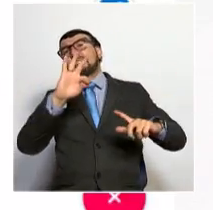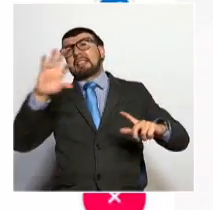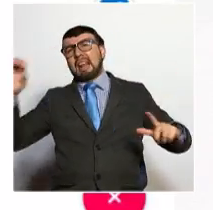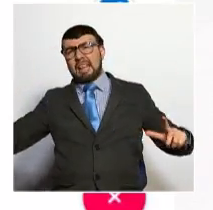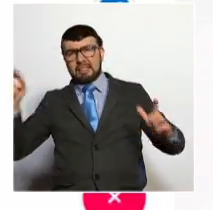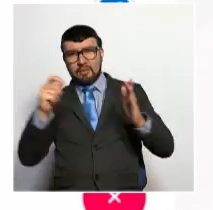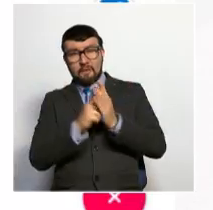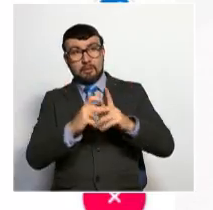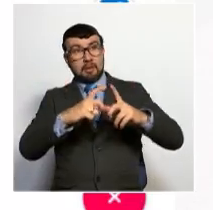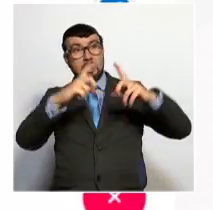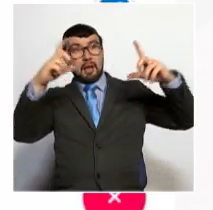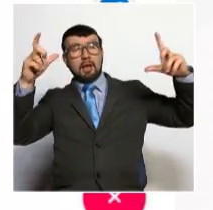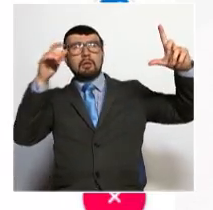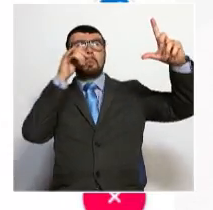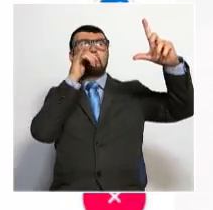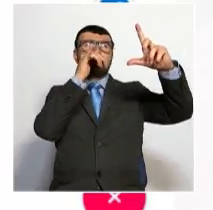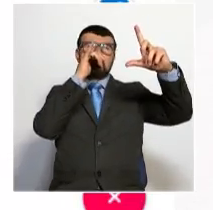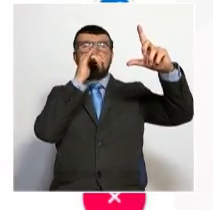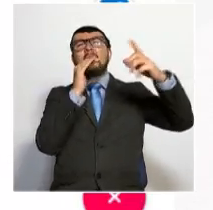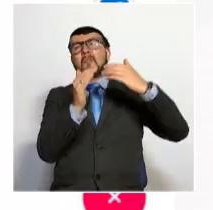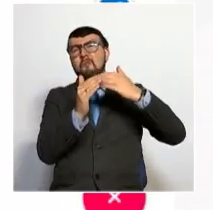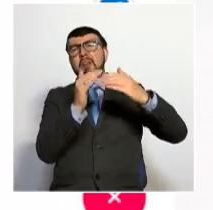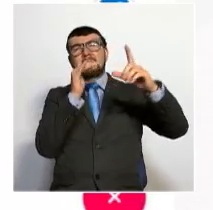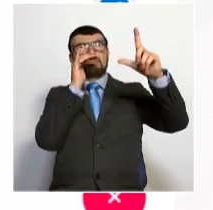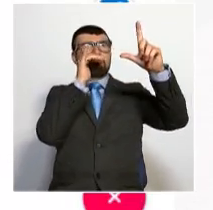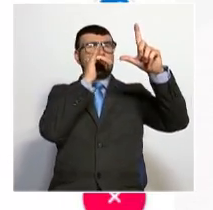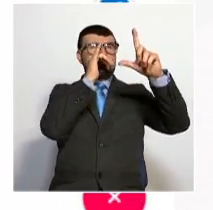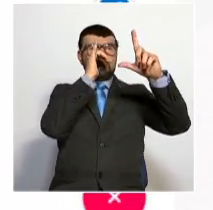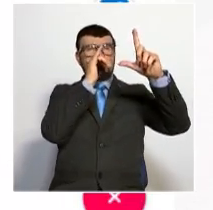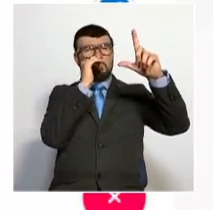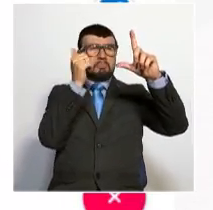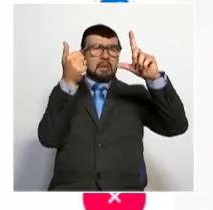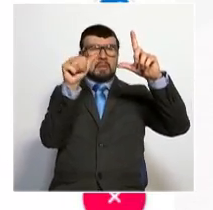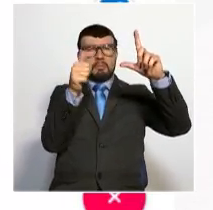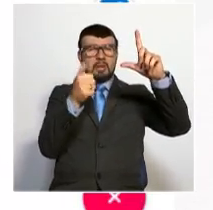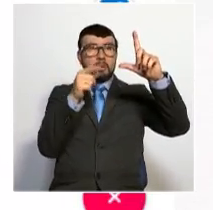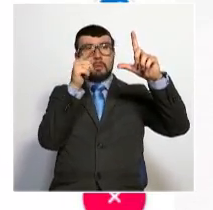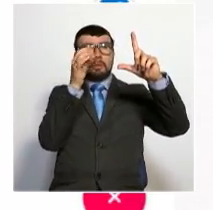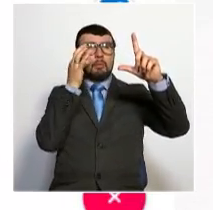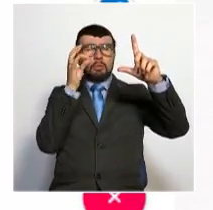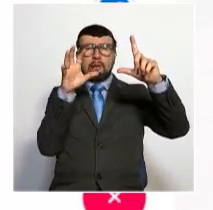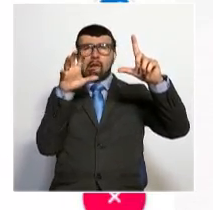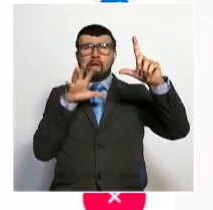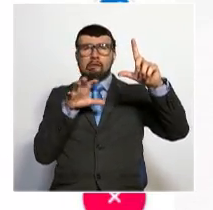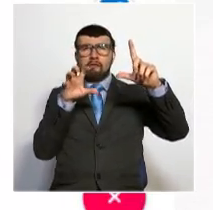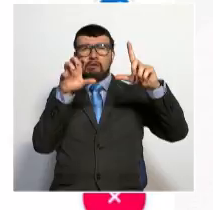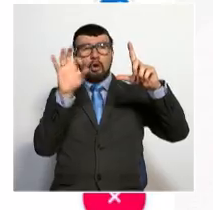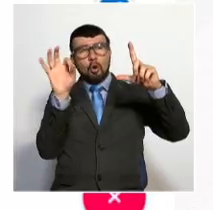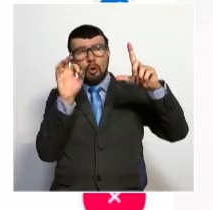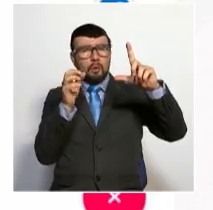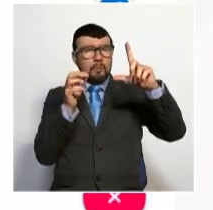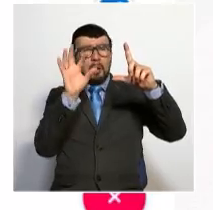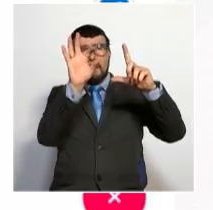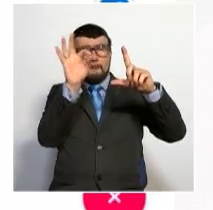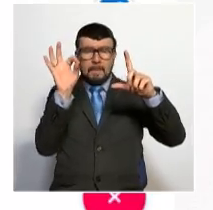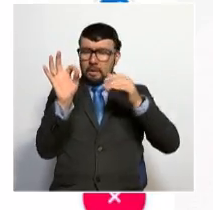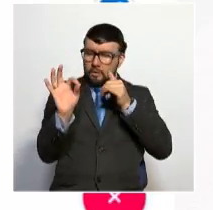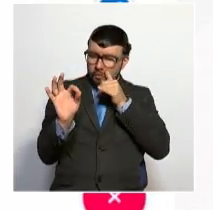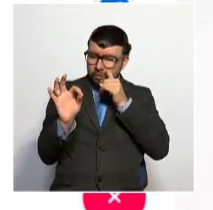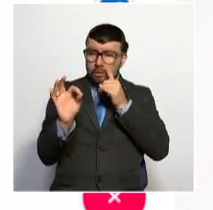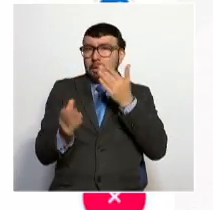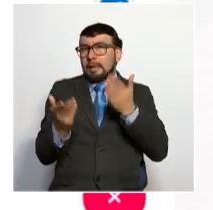veces y eso hace que nosotros podamos ver muy bien estos tejidos alterados, si existe alguna alteración y si requieren biopsias o no. Esa